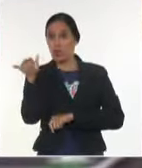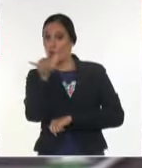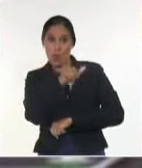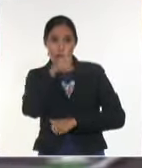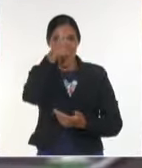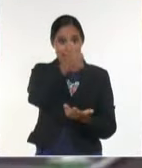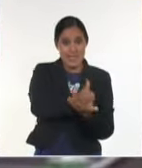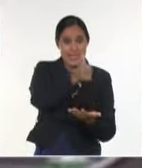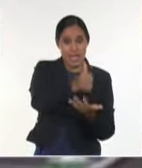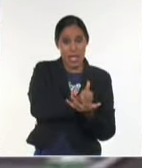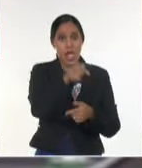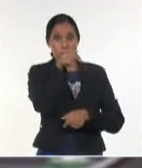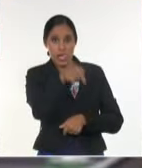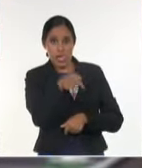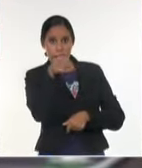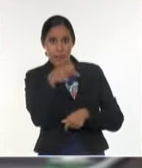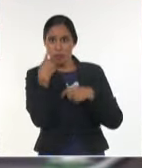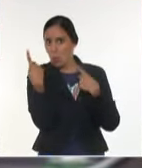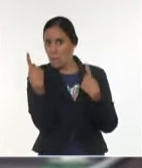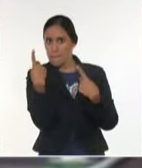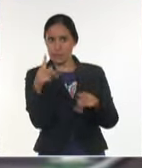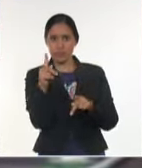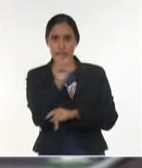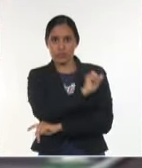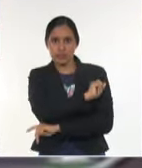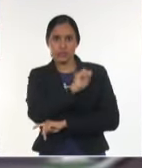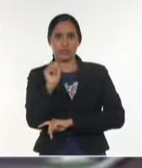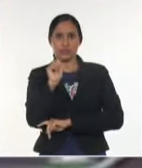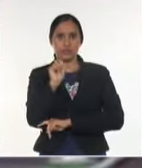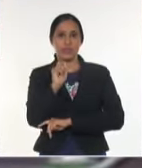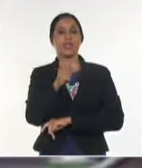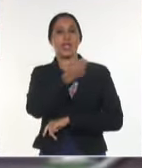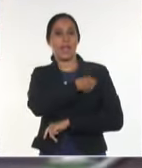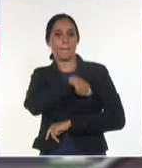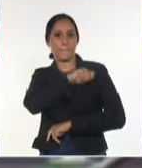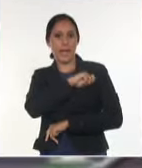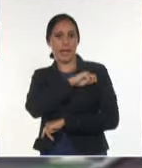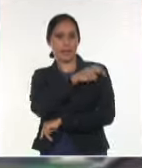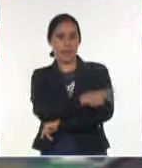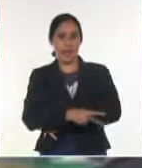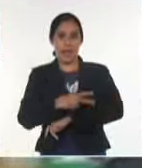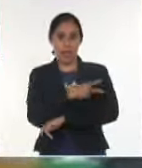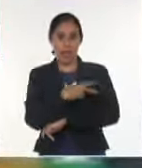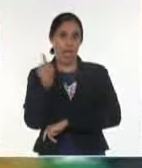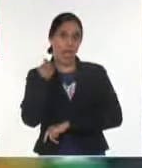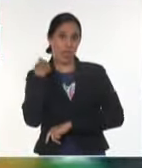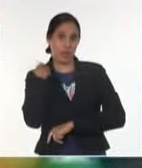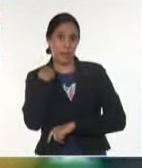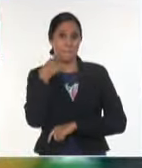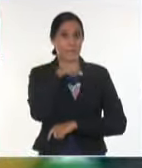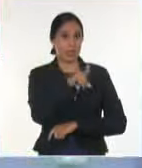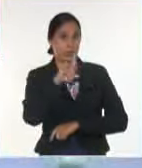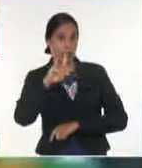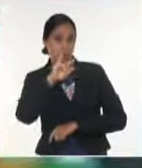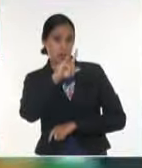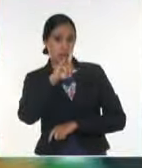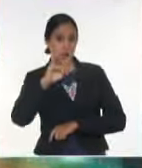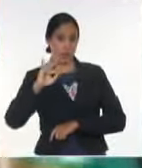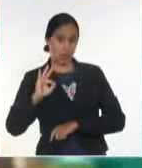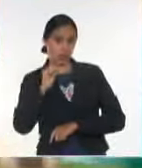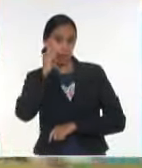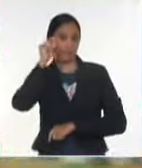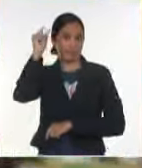los dioses. De ahí su idilio con esta ciudad española. Ya en 1988, Javier Sotomayor